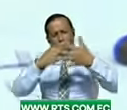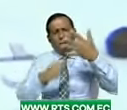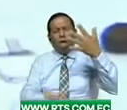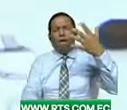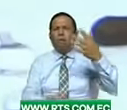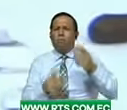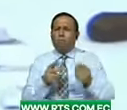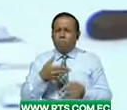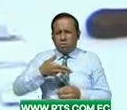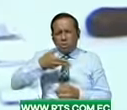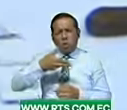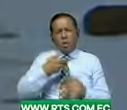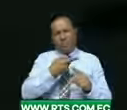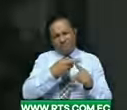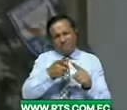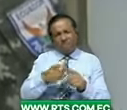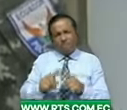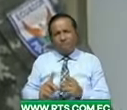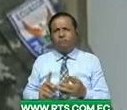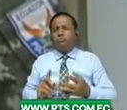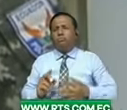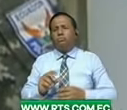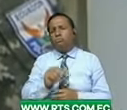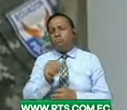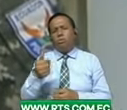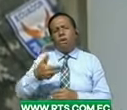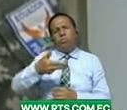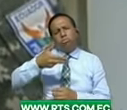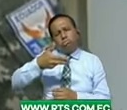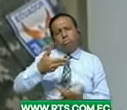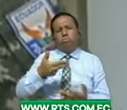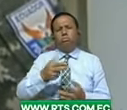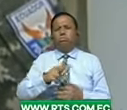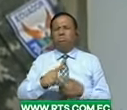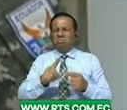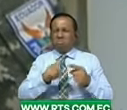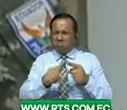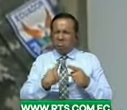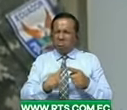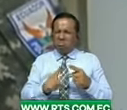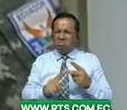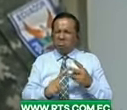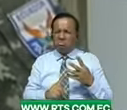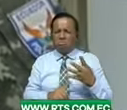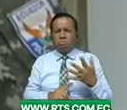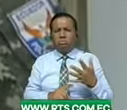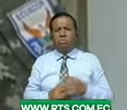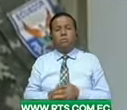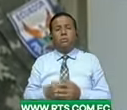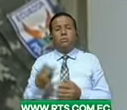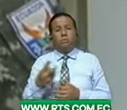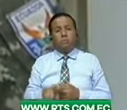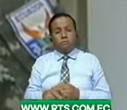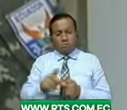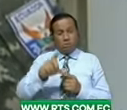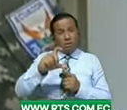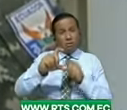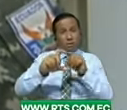9 milímetros, una pistola marca Versa calibre 9 milímetros, 2 cargadores de 30